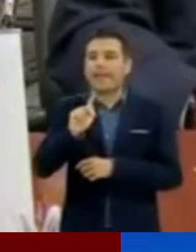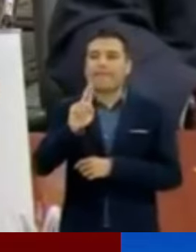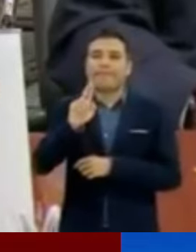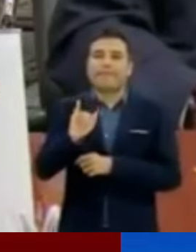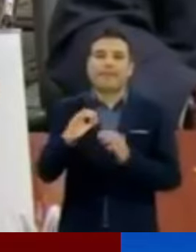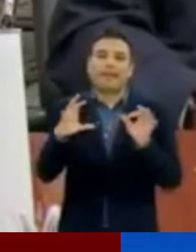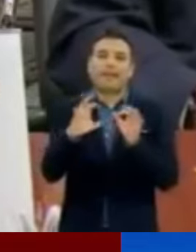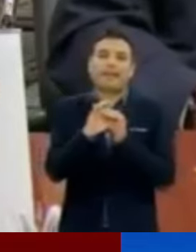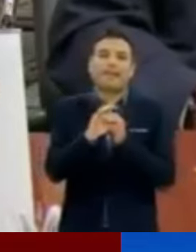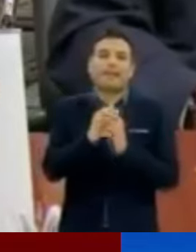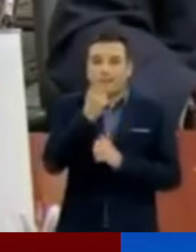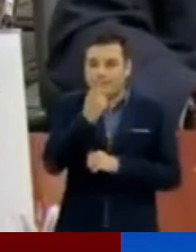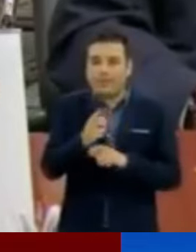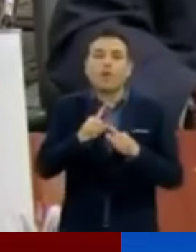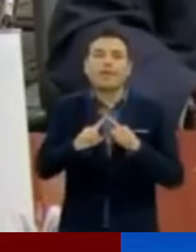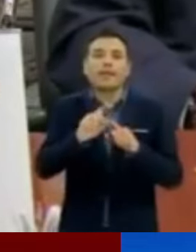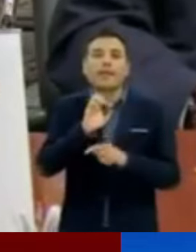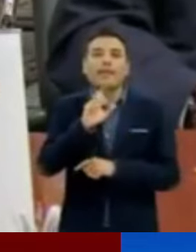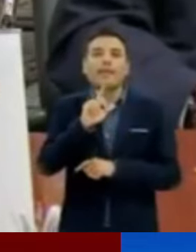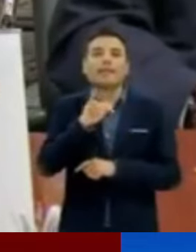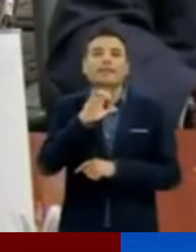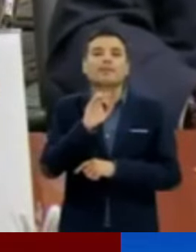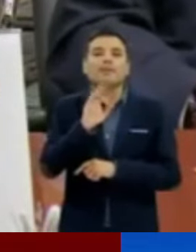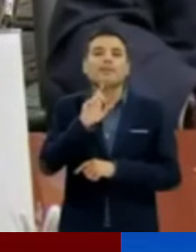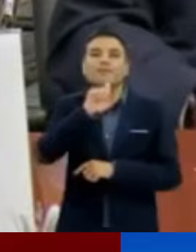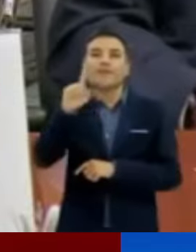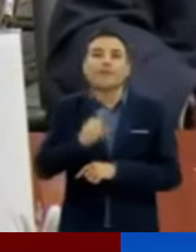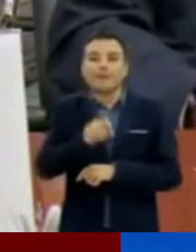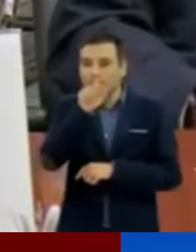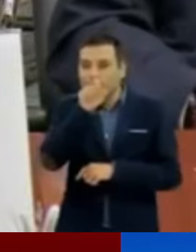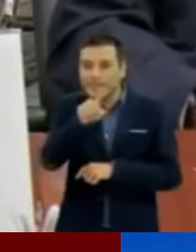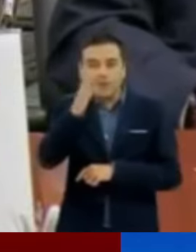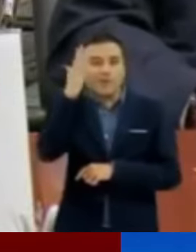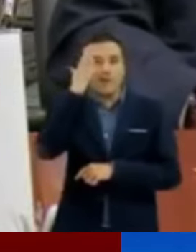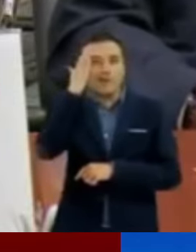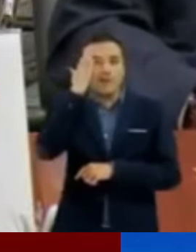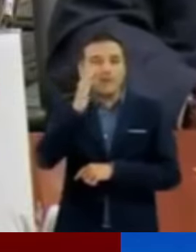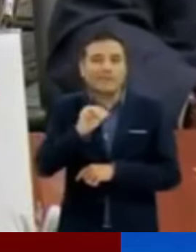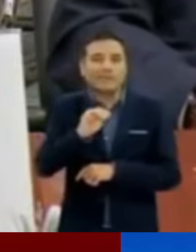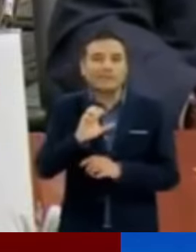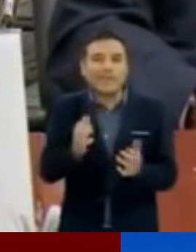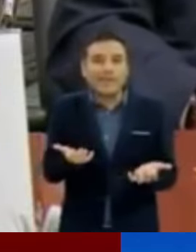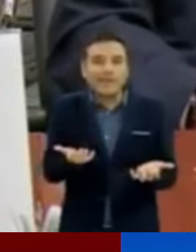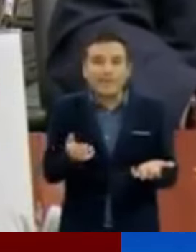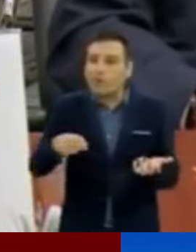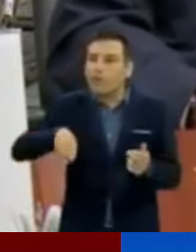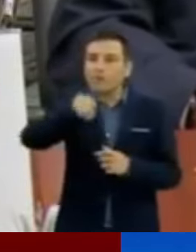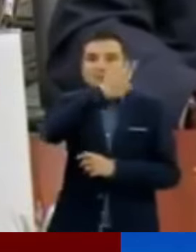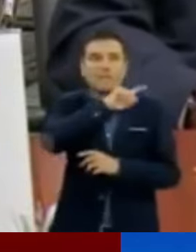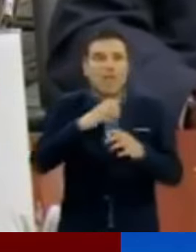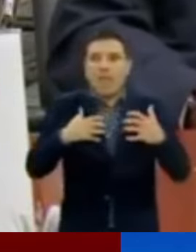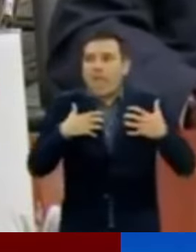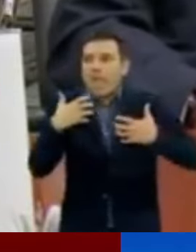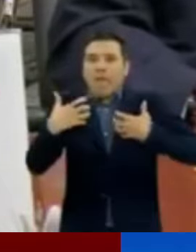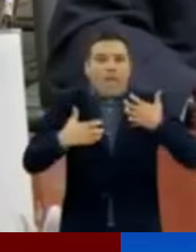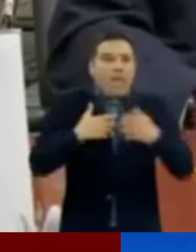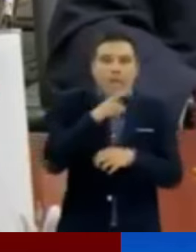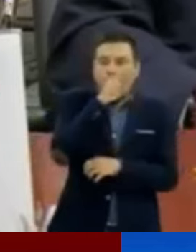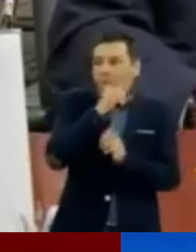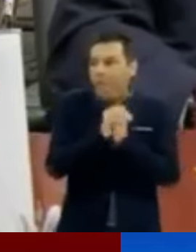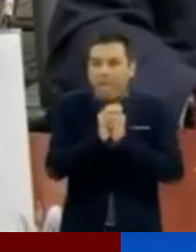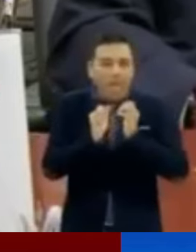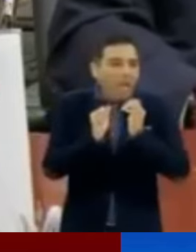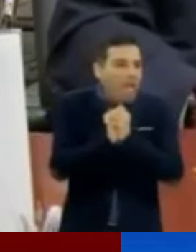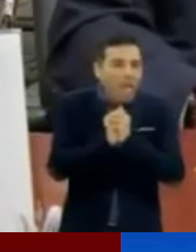PRI, dicho por Eliseo Fernández, que es parte de la dirigencia de Movimiento Ciudadano, porque están desesperados, porque